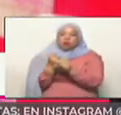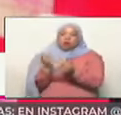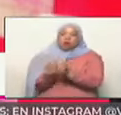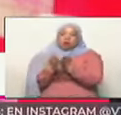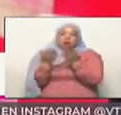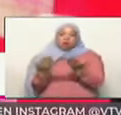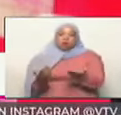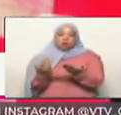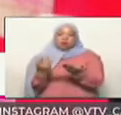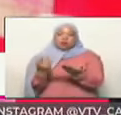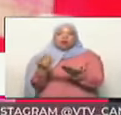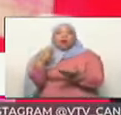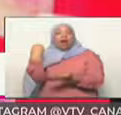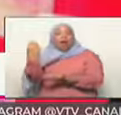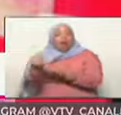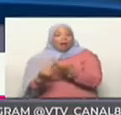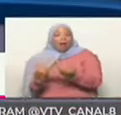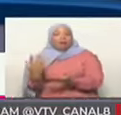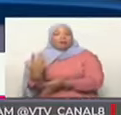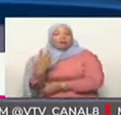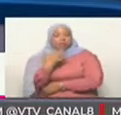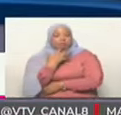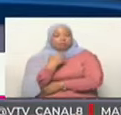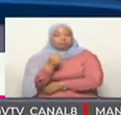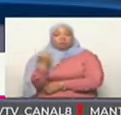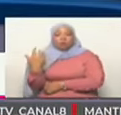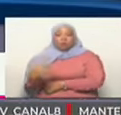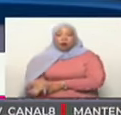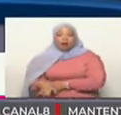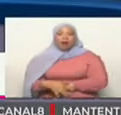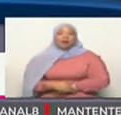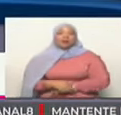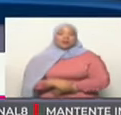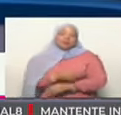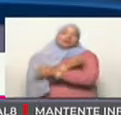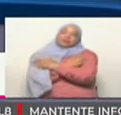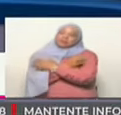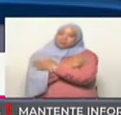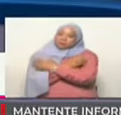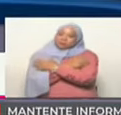Imagínate. Esto lo estamos implementando. Bueno, los felicito.